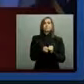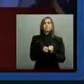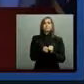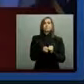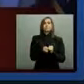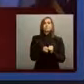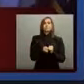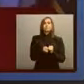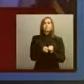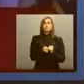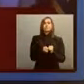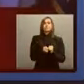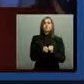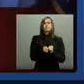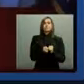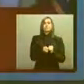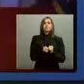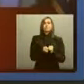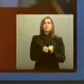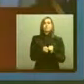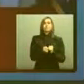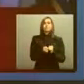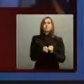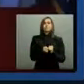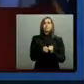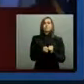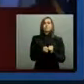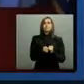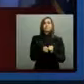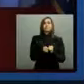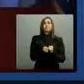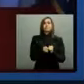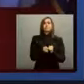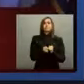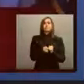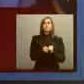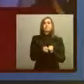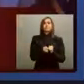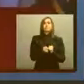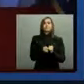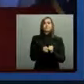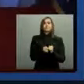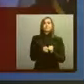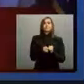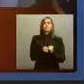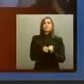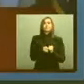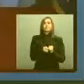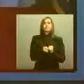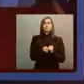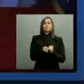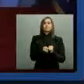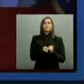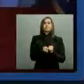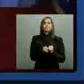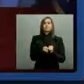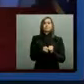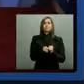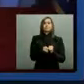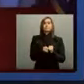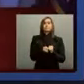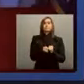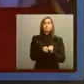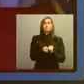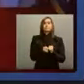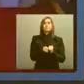y los afp a se le olvido ese tema usted no lo